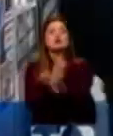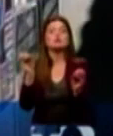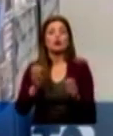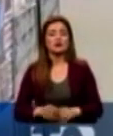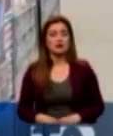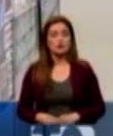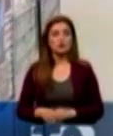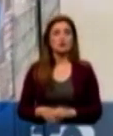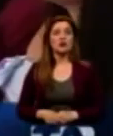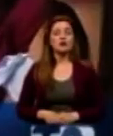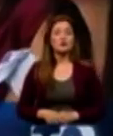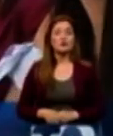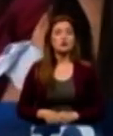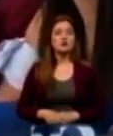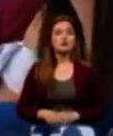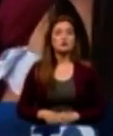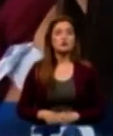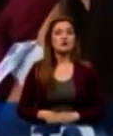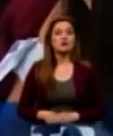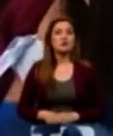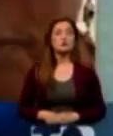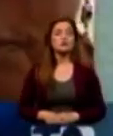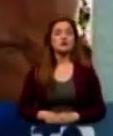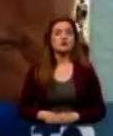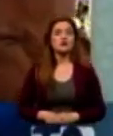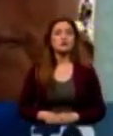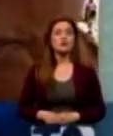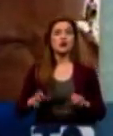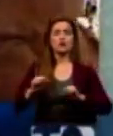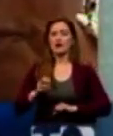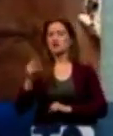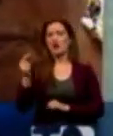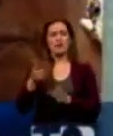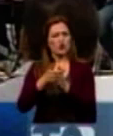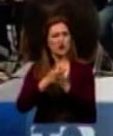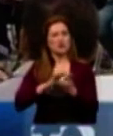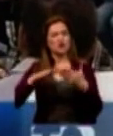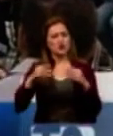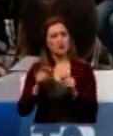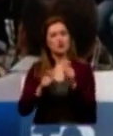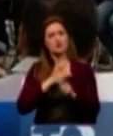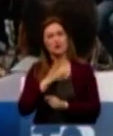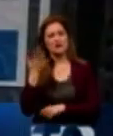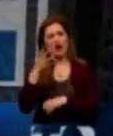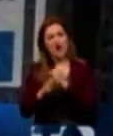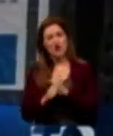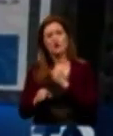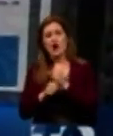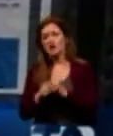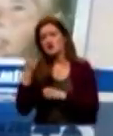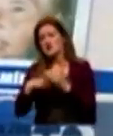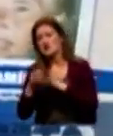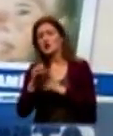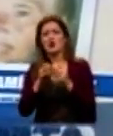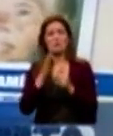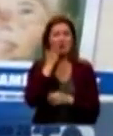personas desaparecidas y para que se tomen acciones que permitan resolver los casos es el llamado de quienes hace años buscan a un hijo,